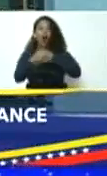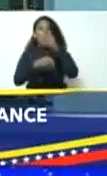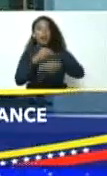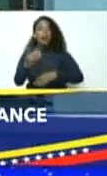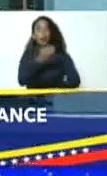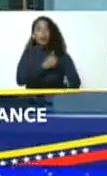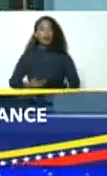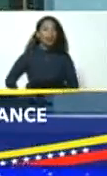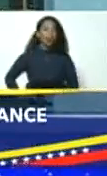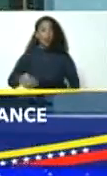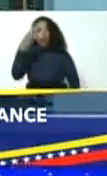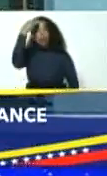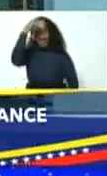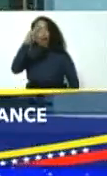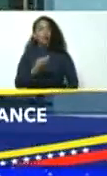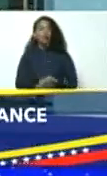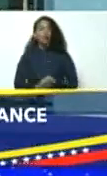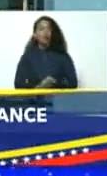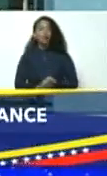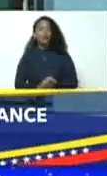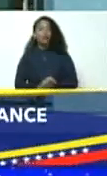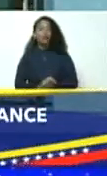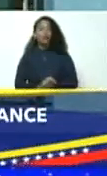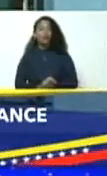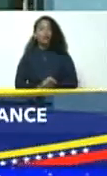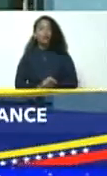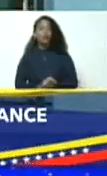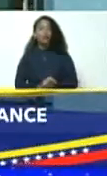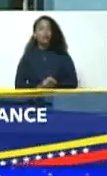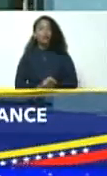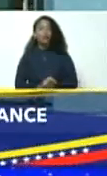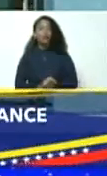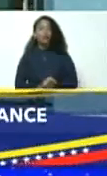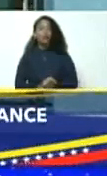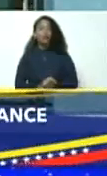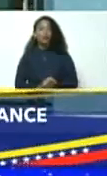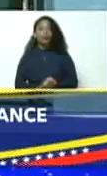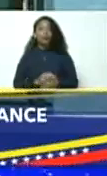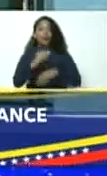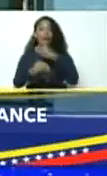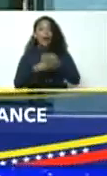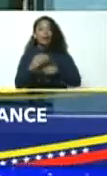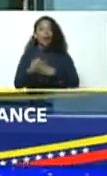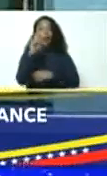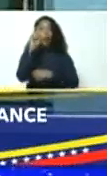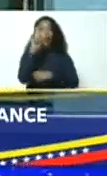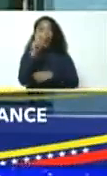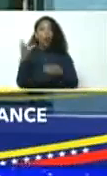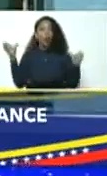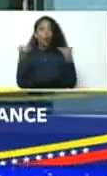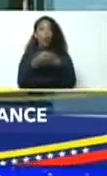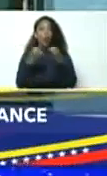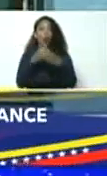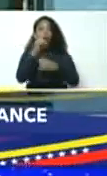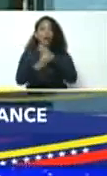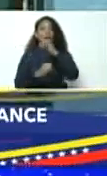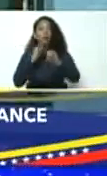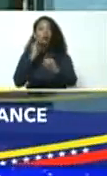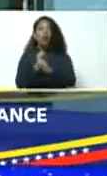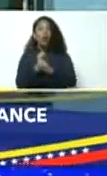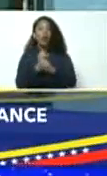el presidente de México, Andrés Manuel López Obrador, de crear un comité internacional